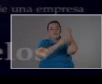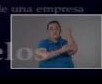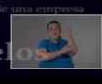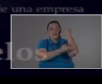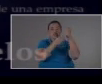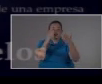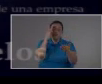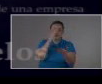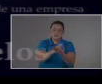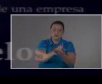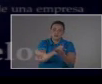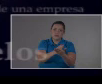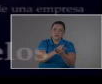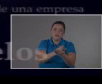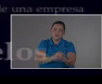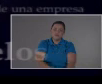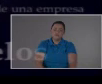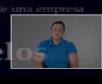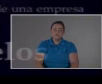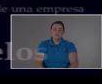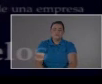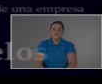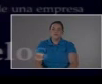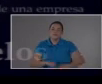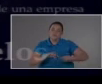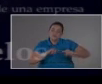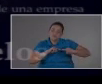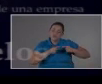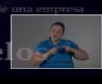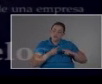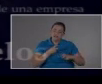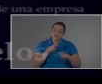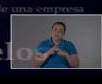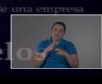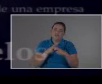Eso es un. Fíjese que ese es de los duelos difíciles también, es ese.